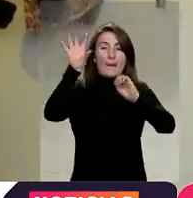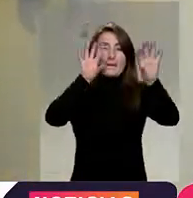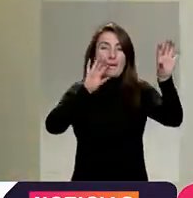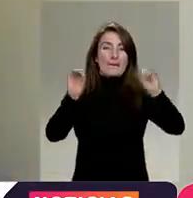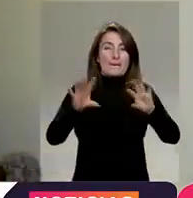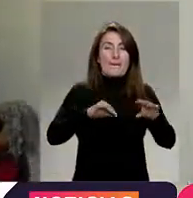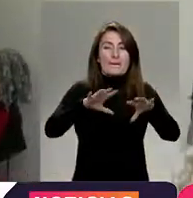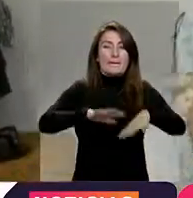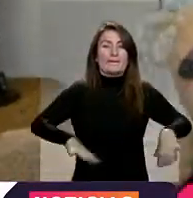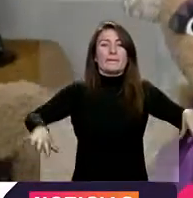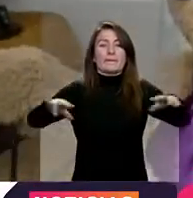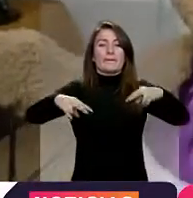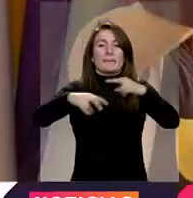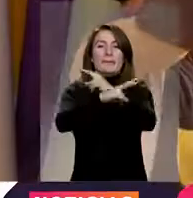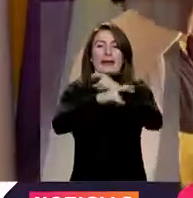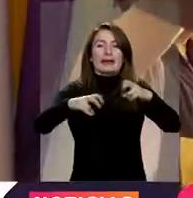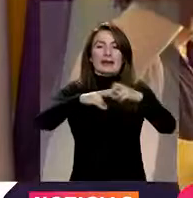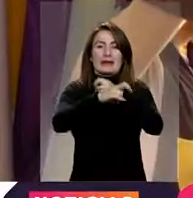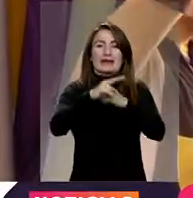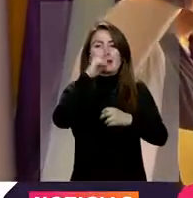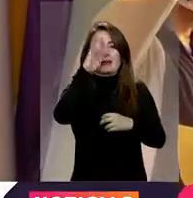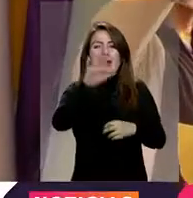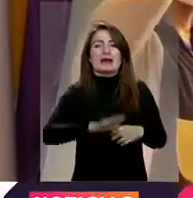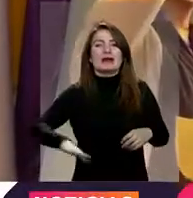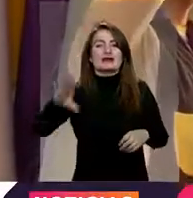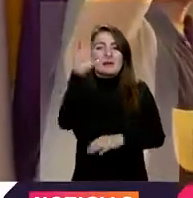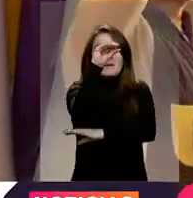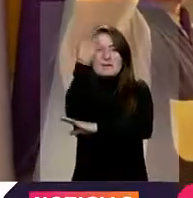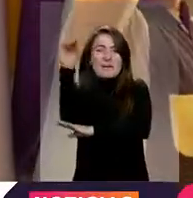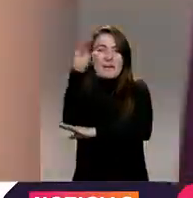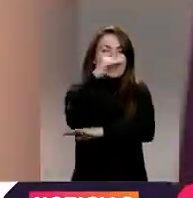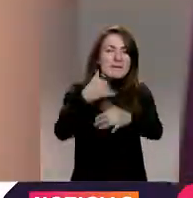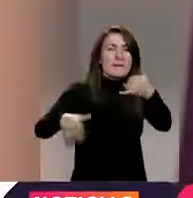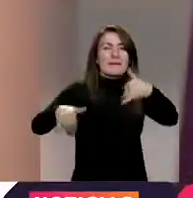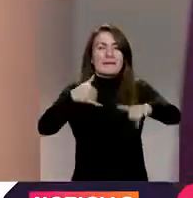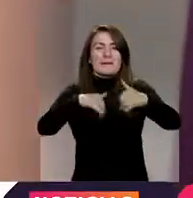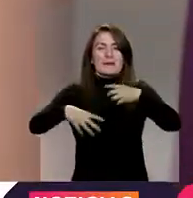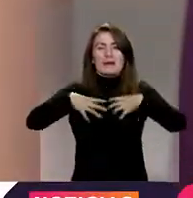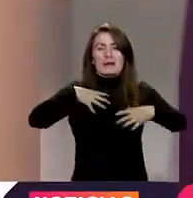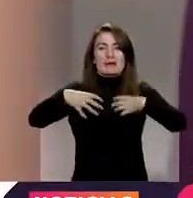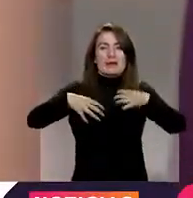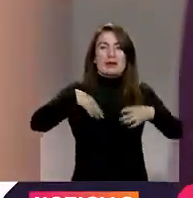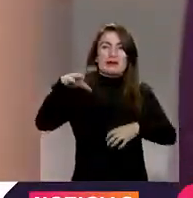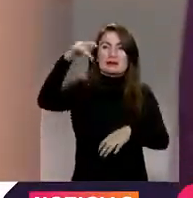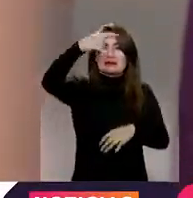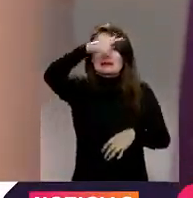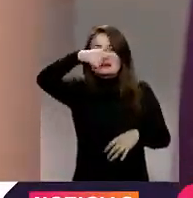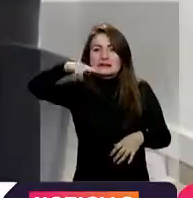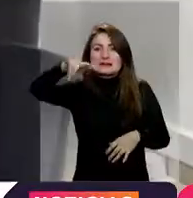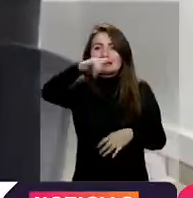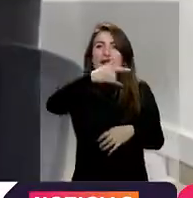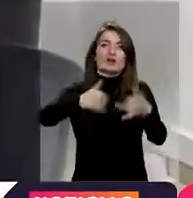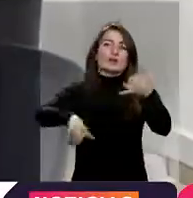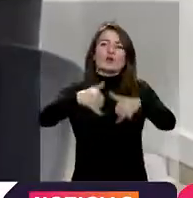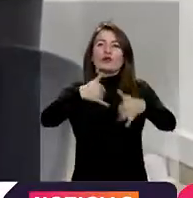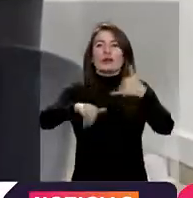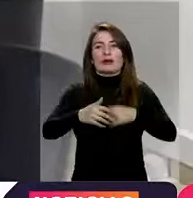Cultural del Parque Nacional, y su misión era alimentar los espíritus de niños y niñas con teatro de marionetas y muñecos.